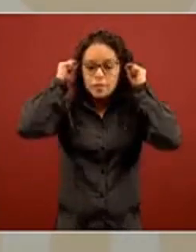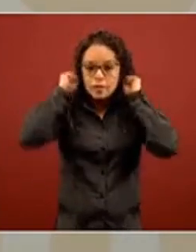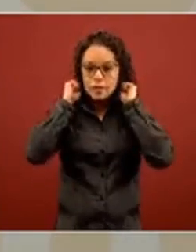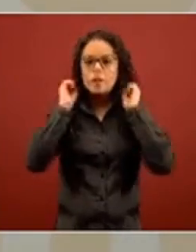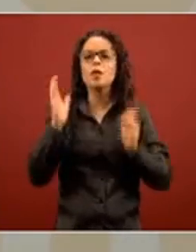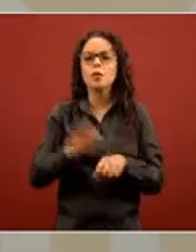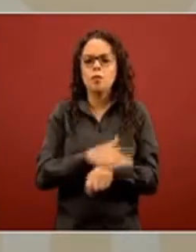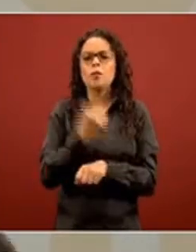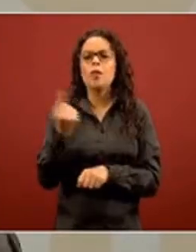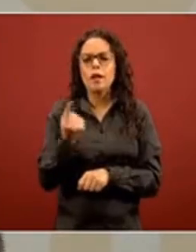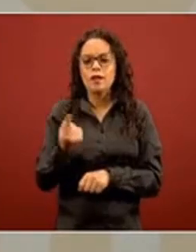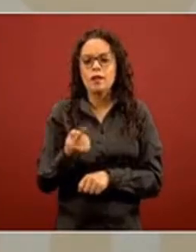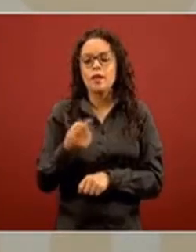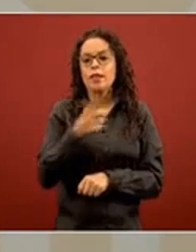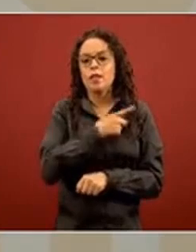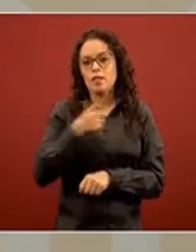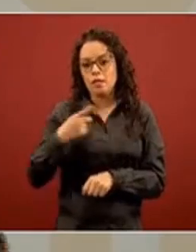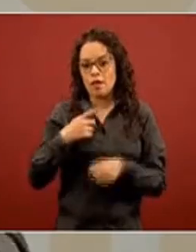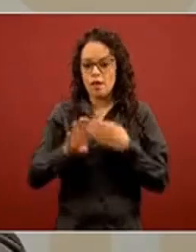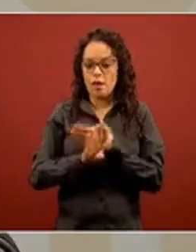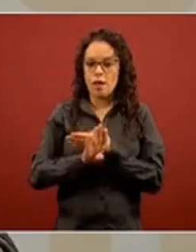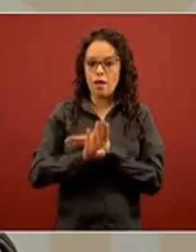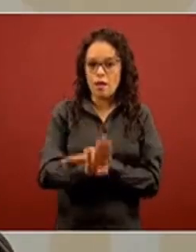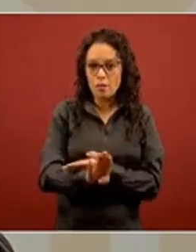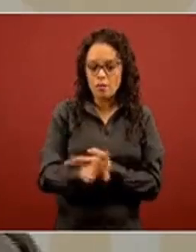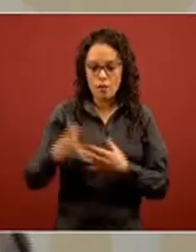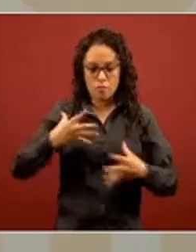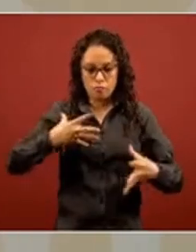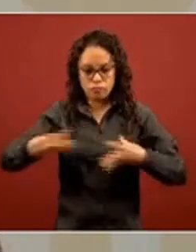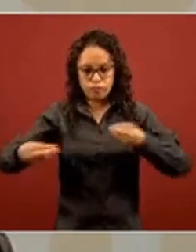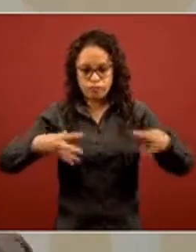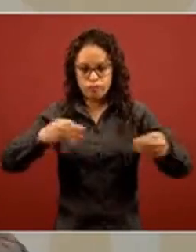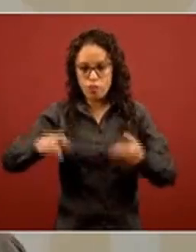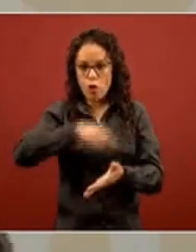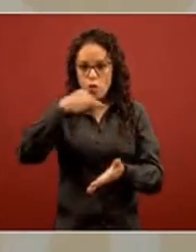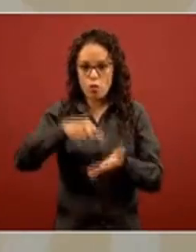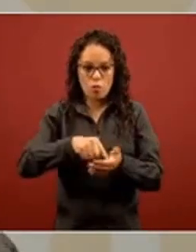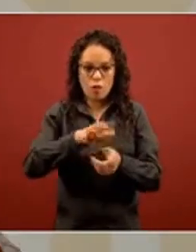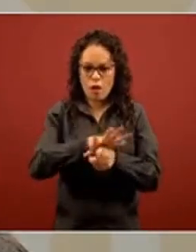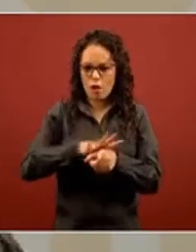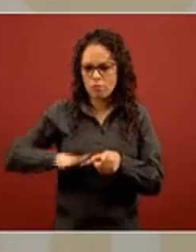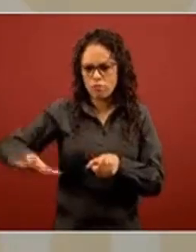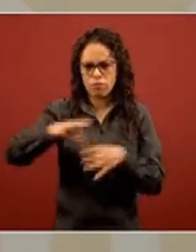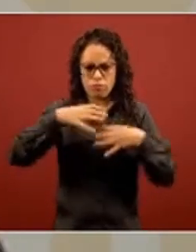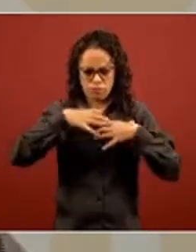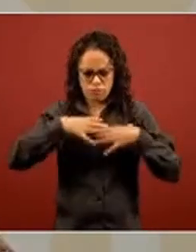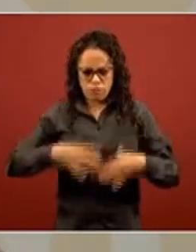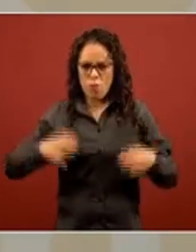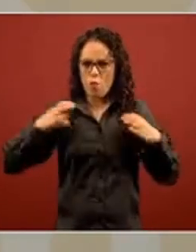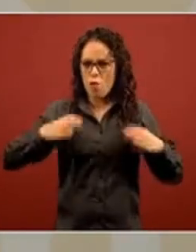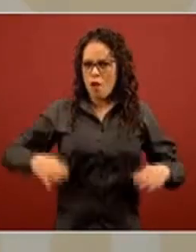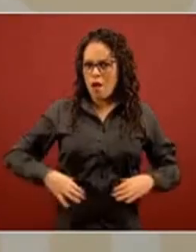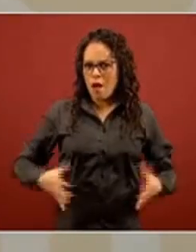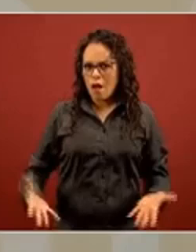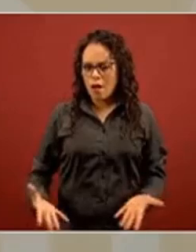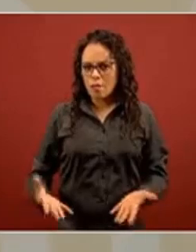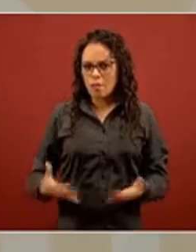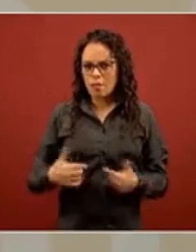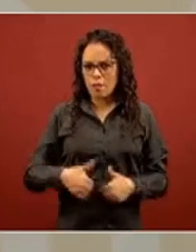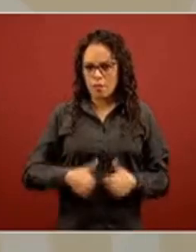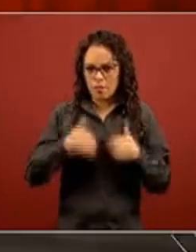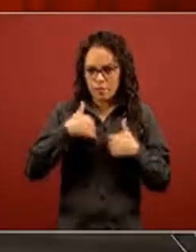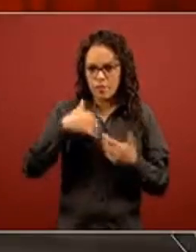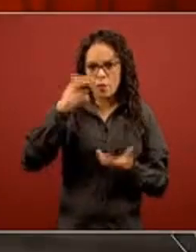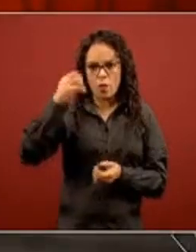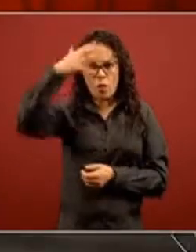o contaminar el espacio quirúrgico, la cavidad abdominal, la cavidad torácica, la cavidad